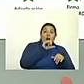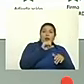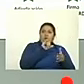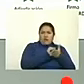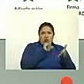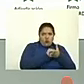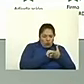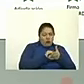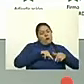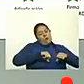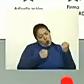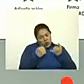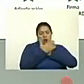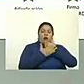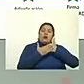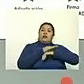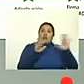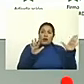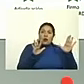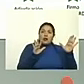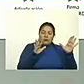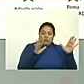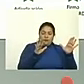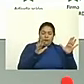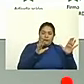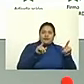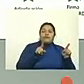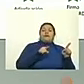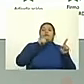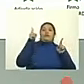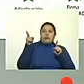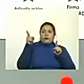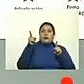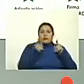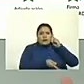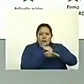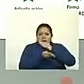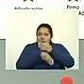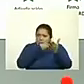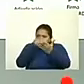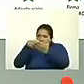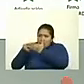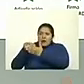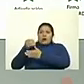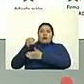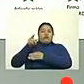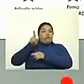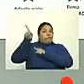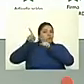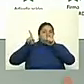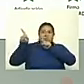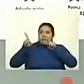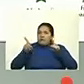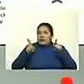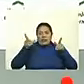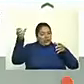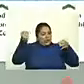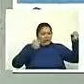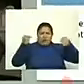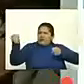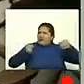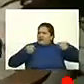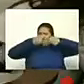Tiene que extraer recursos de un contrato pagando sobornos para llenar los huecos de otros contratos,